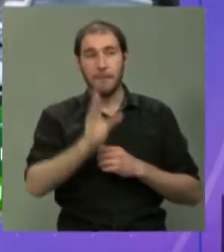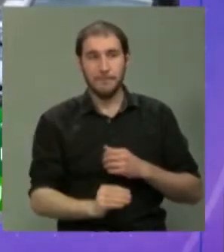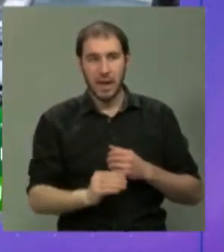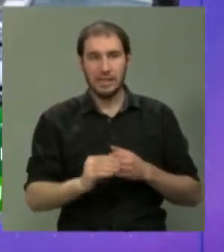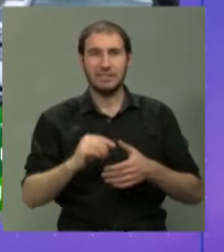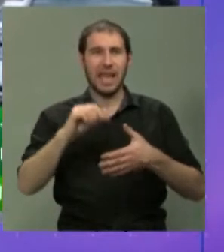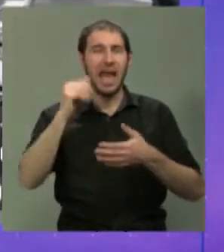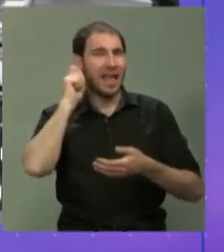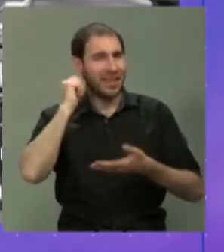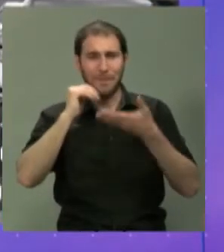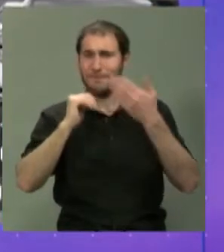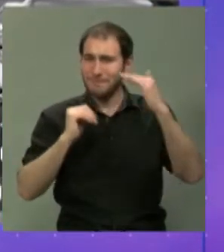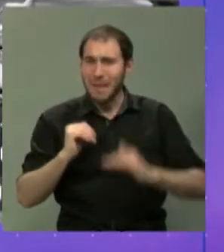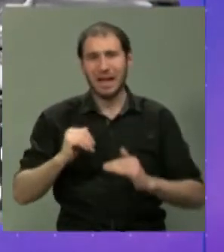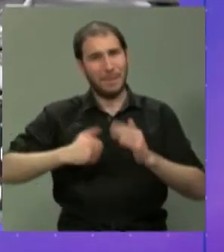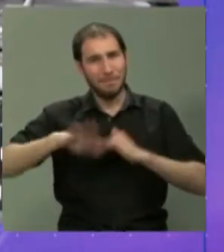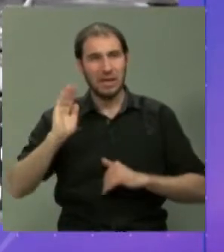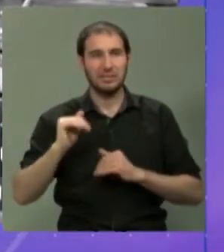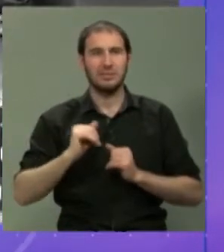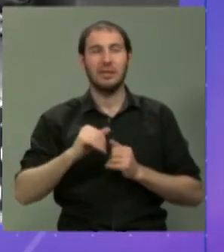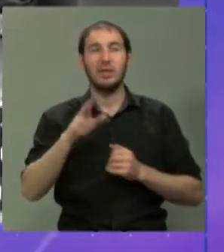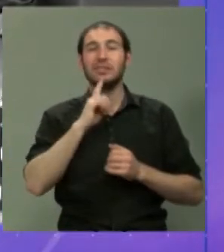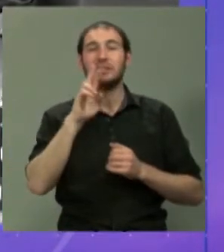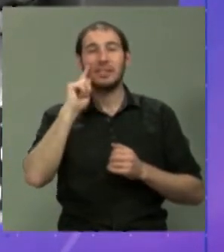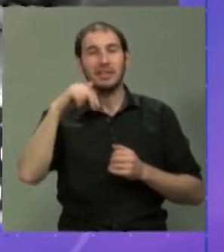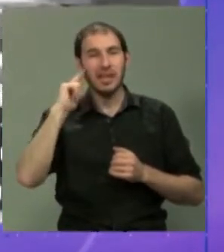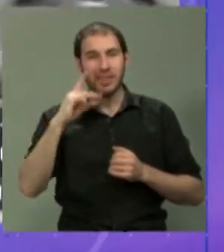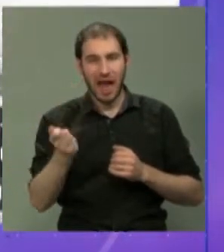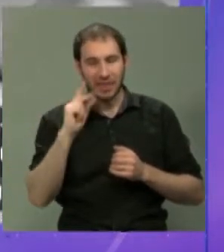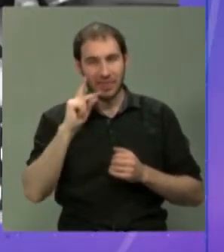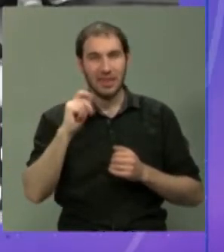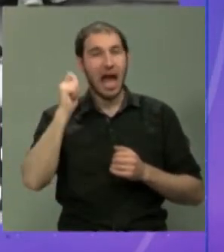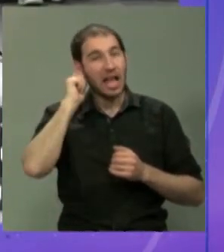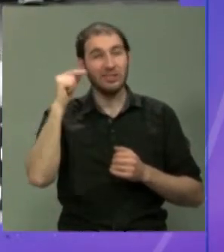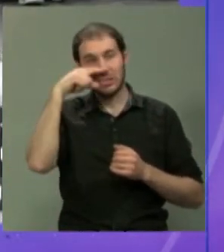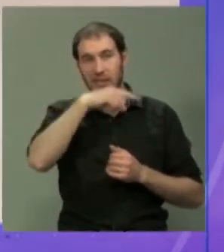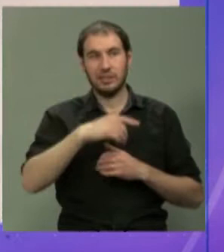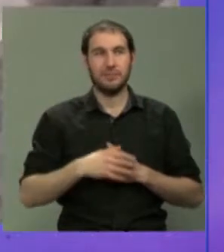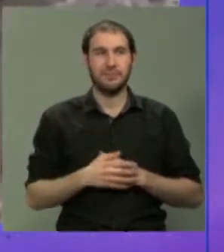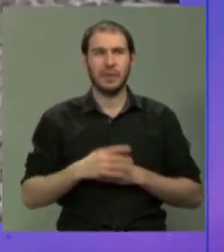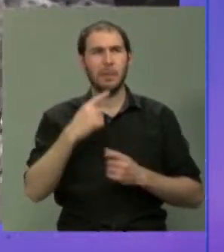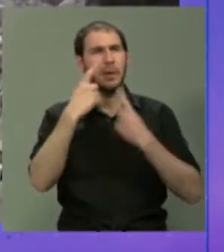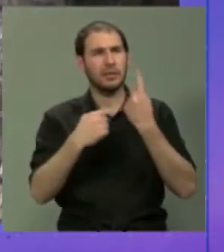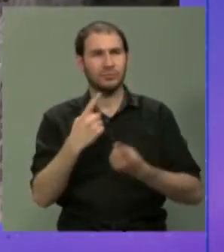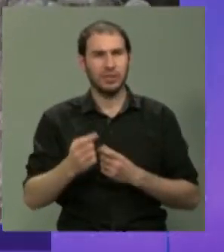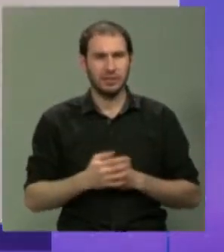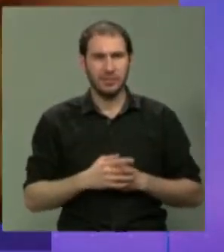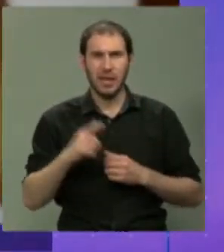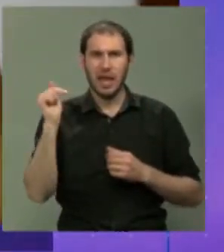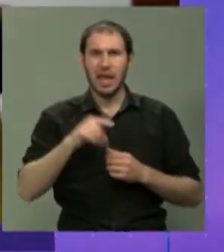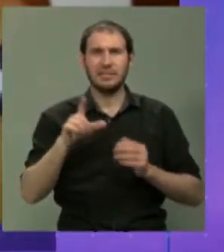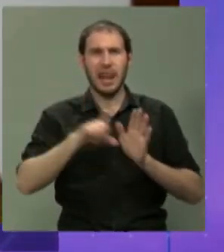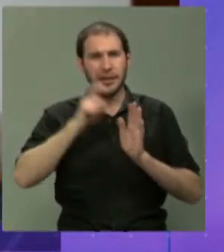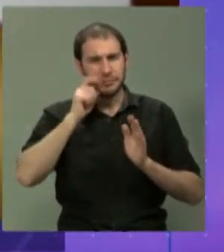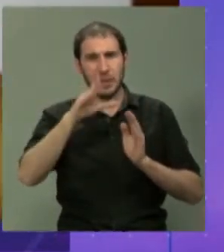con la edad más baja de responsabilidad penal es Trinidad y Tobago a los 7 años. Preguntas: ¿bajará la